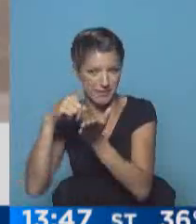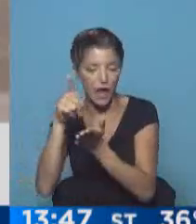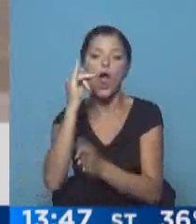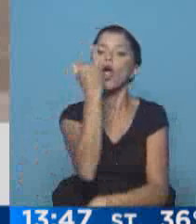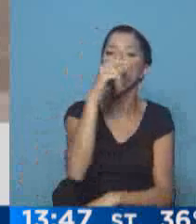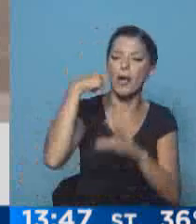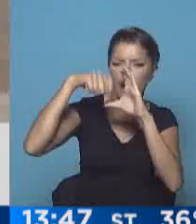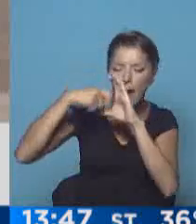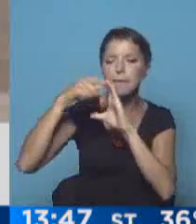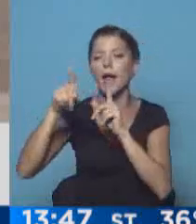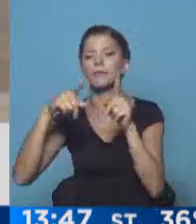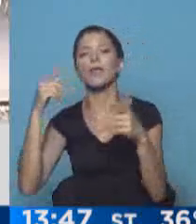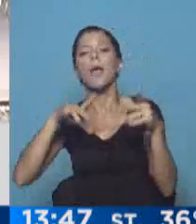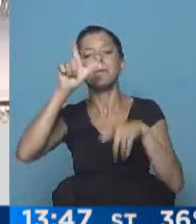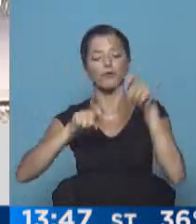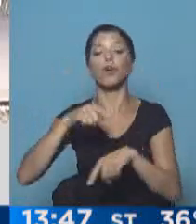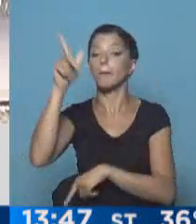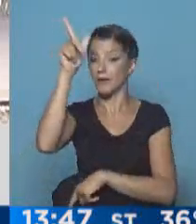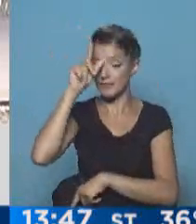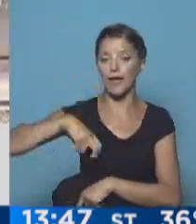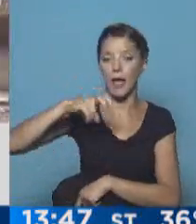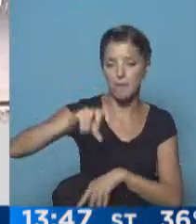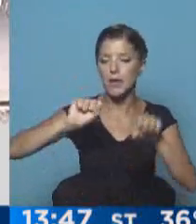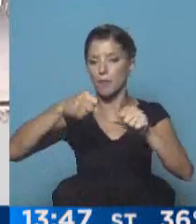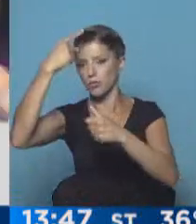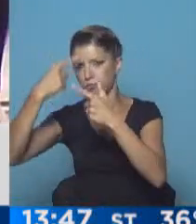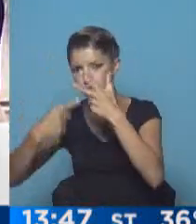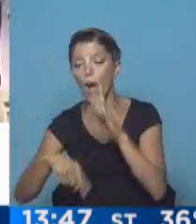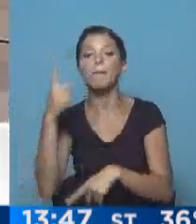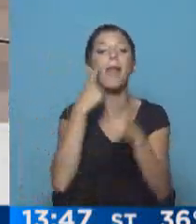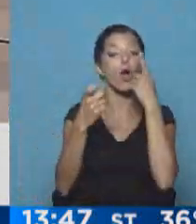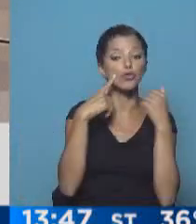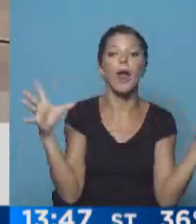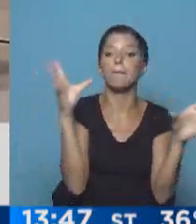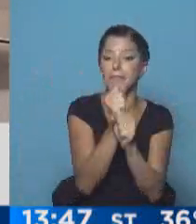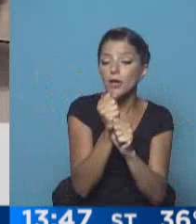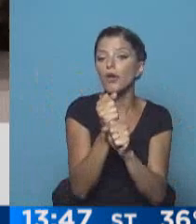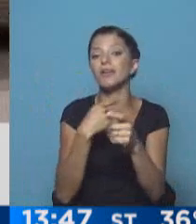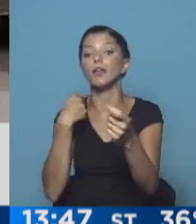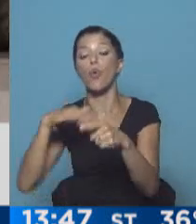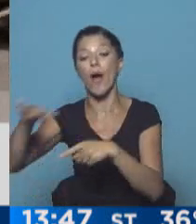agentes motorizados y de la policía caminante para patrullar el micro y macro centro de la ciudad.